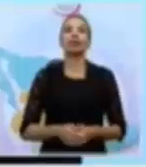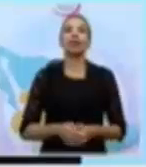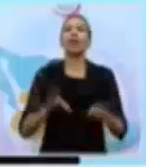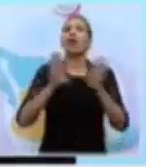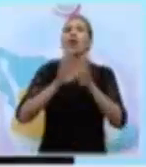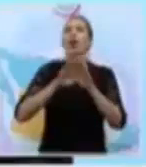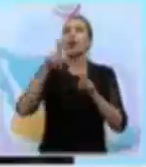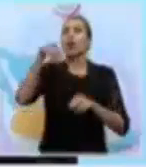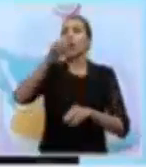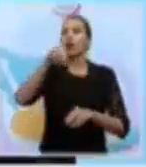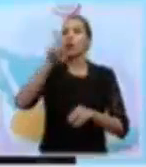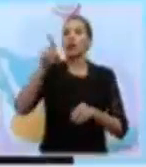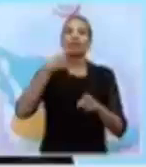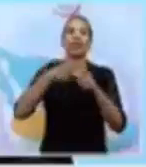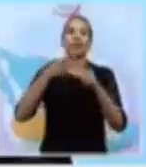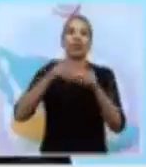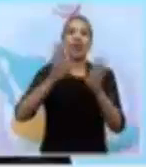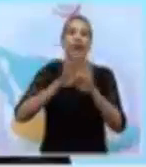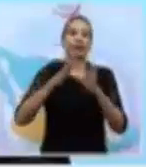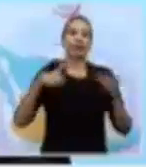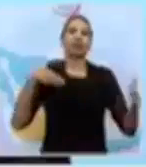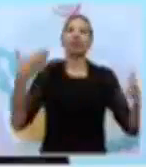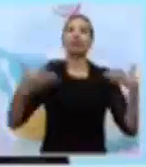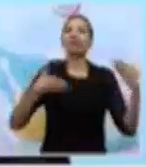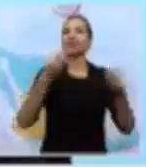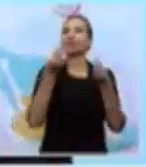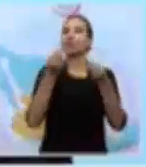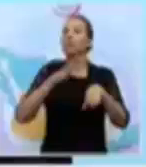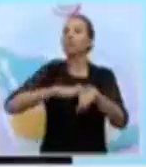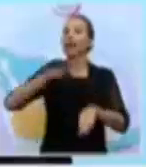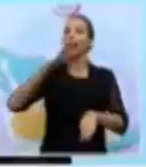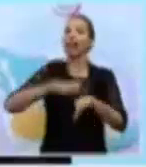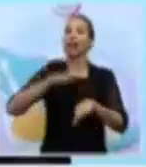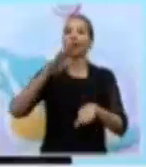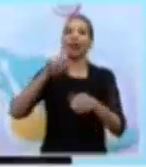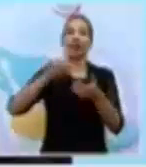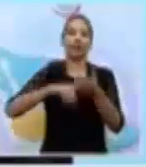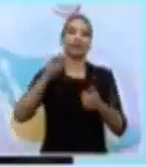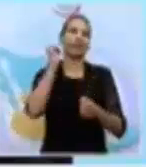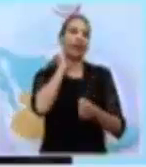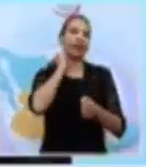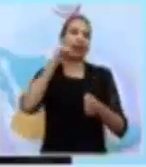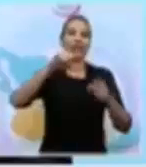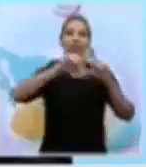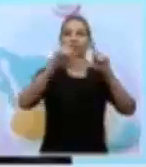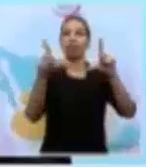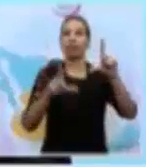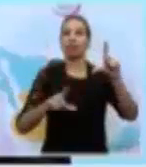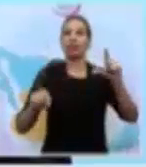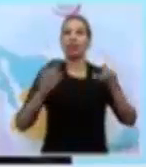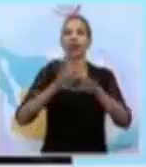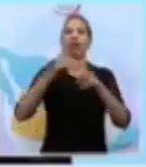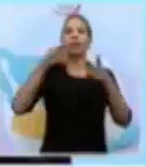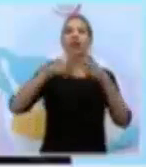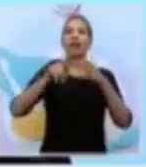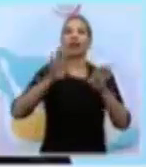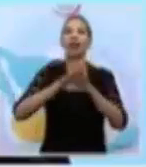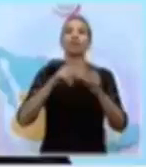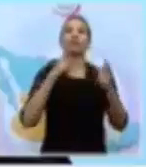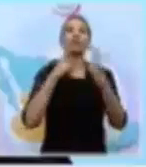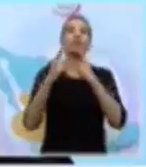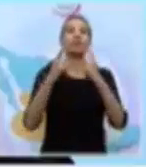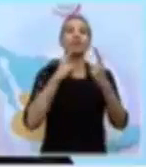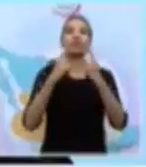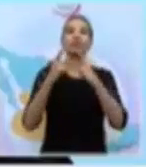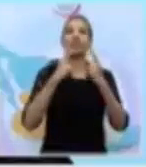Naciones Unidas celebramos muchísimo que el Senado de la República abre este espacio de